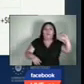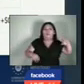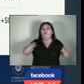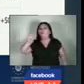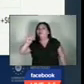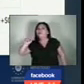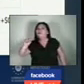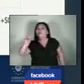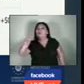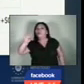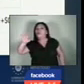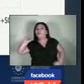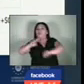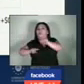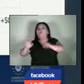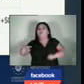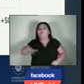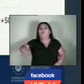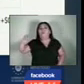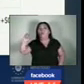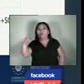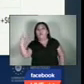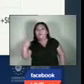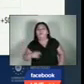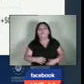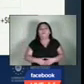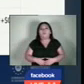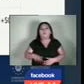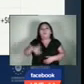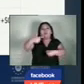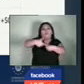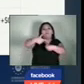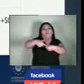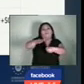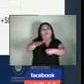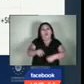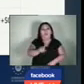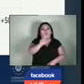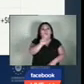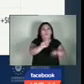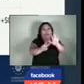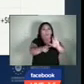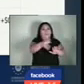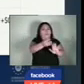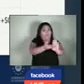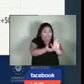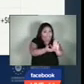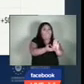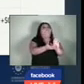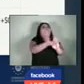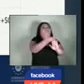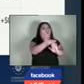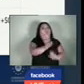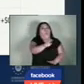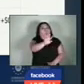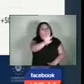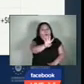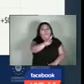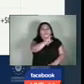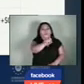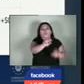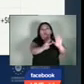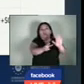25 en la zona oriental en cuanto a la regular 17 centavos es el incremento 4 dólares con